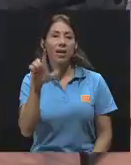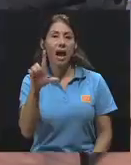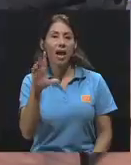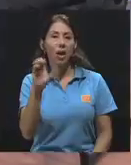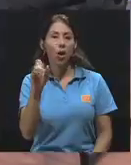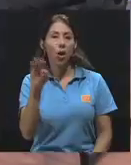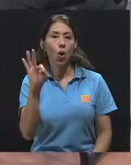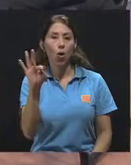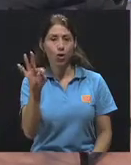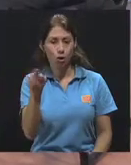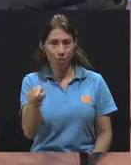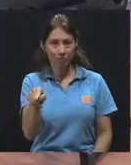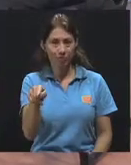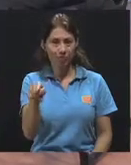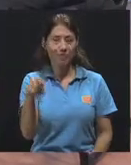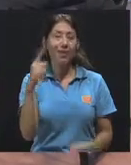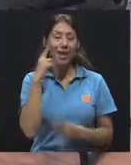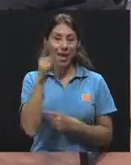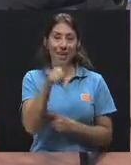dado Premier por...